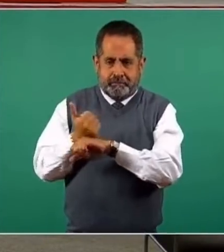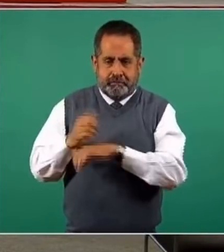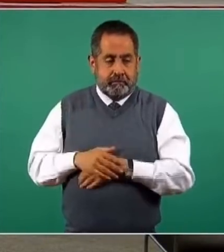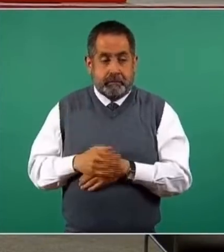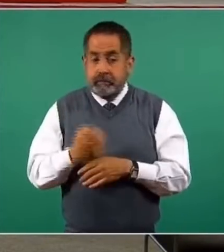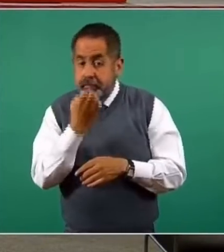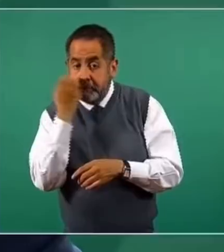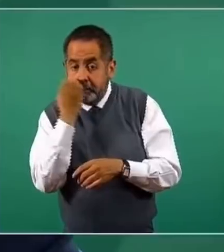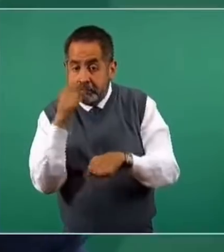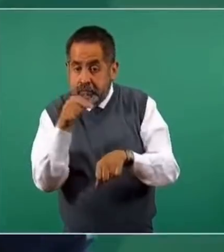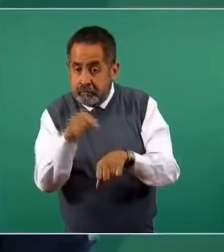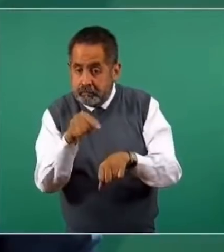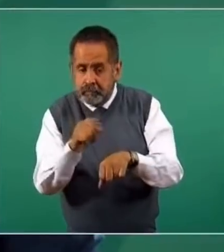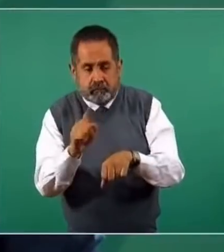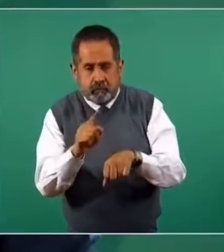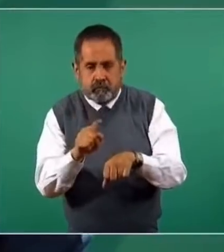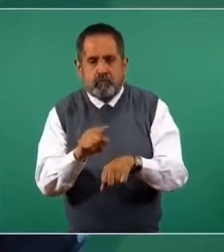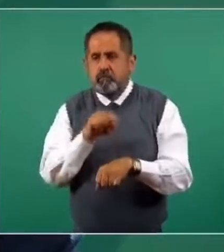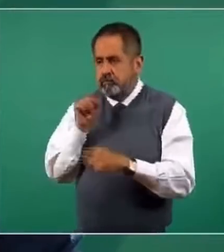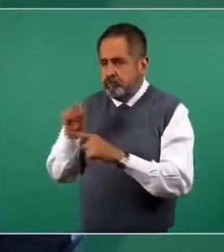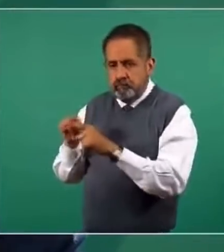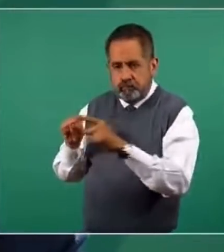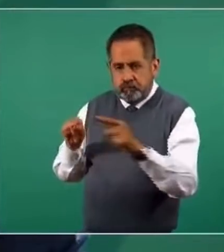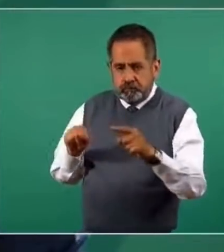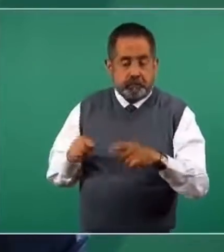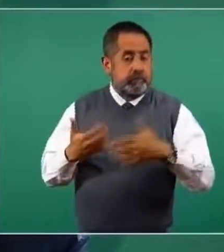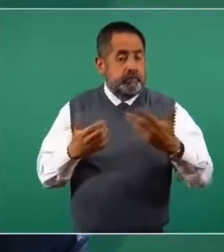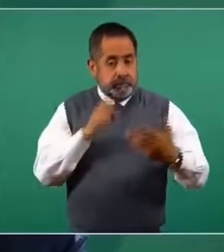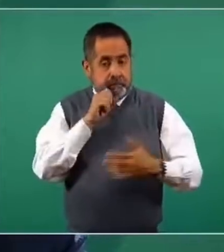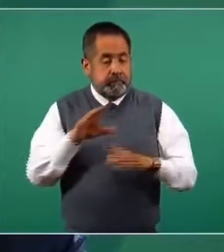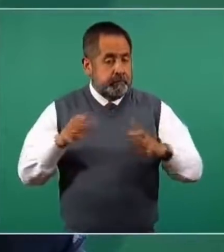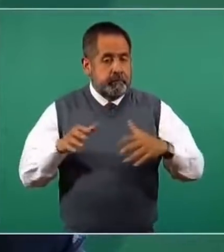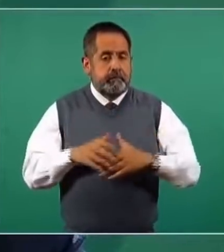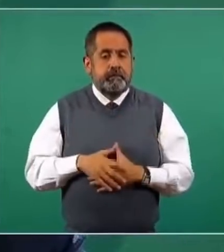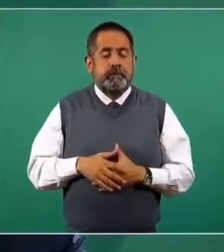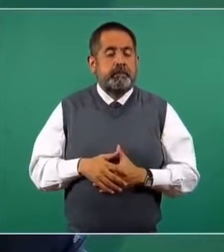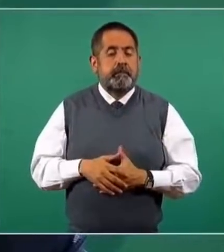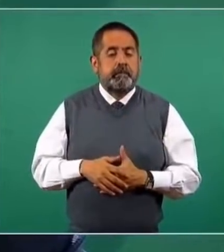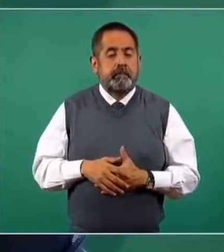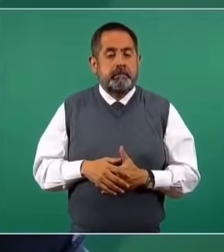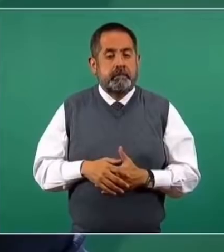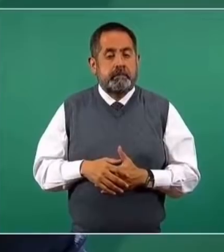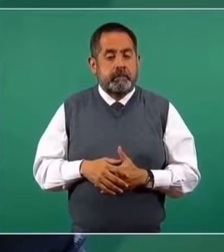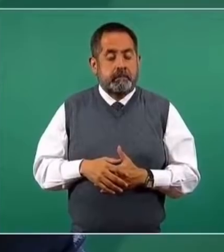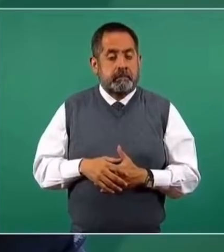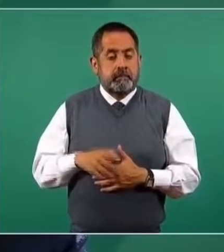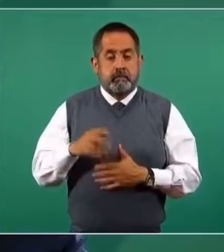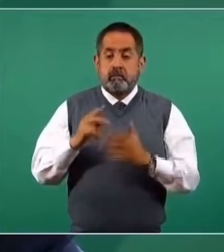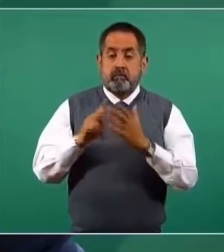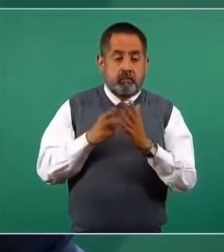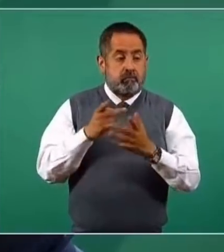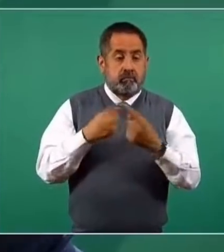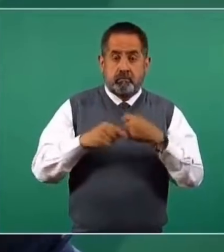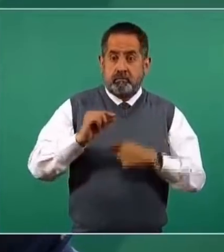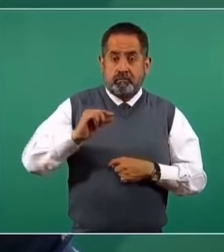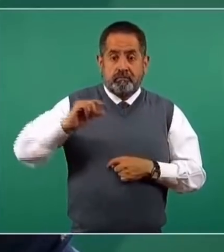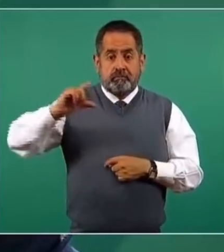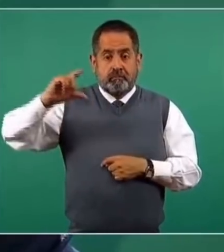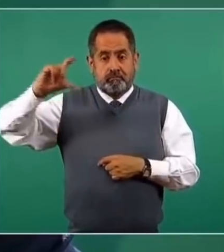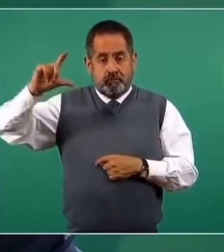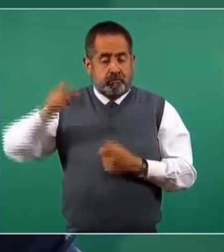apertura de las escuelas. La ubicación territorial de el repunte de